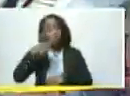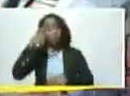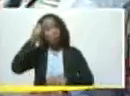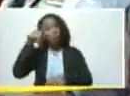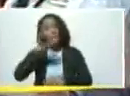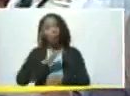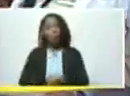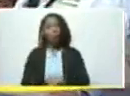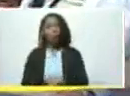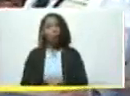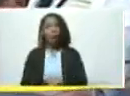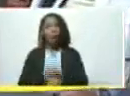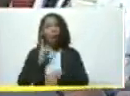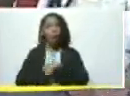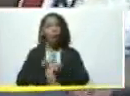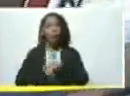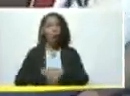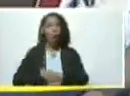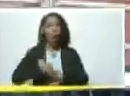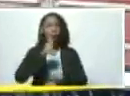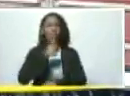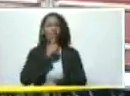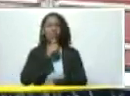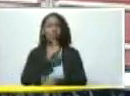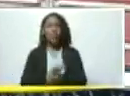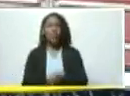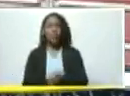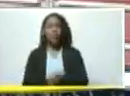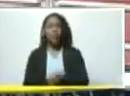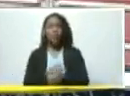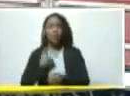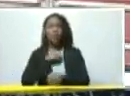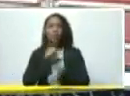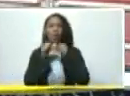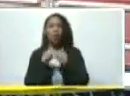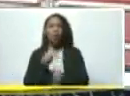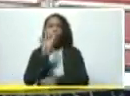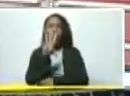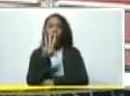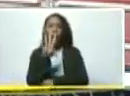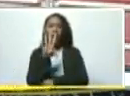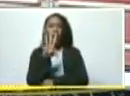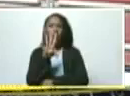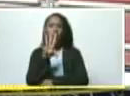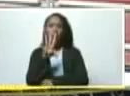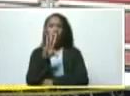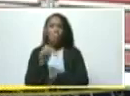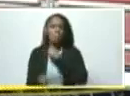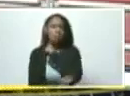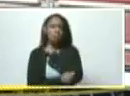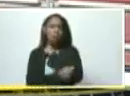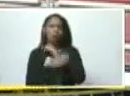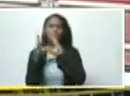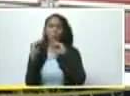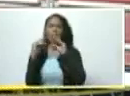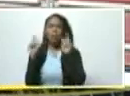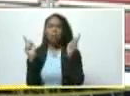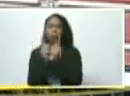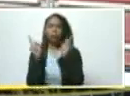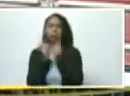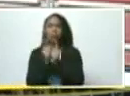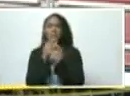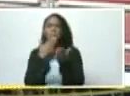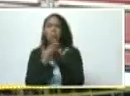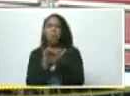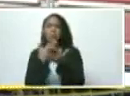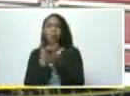pueblo en los momentos más difíciles? Y nos hubiéramos quedado con cuatro burócratas hablando allí y